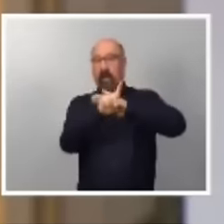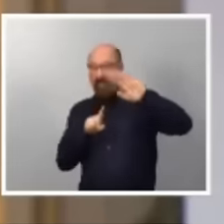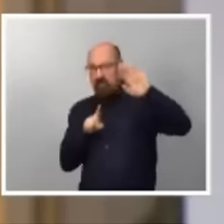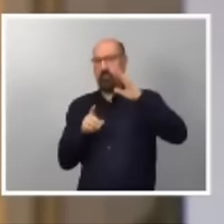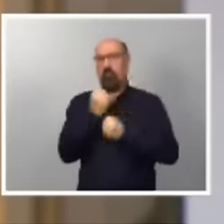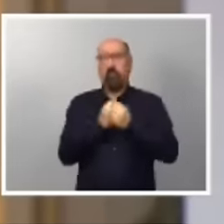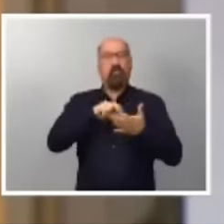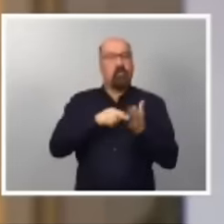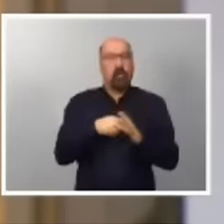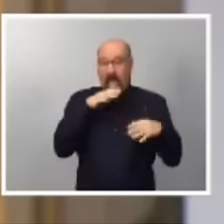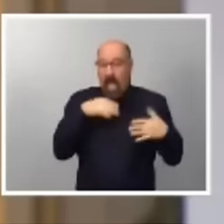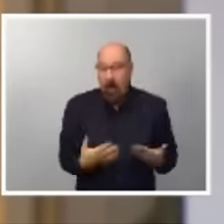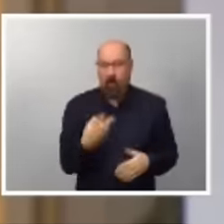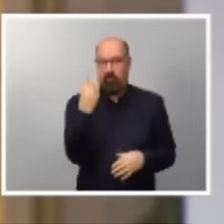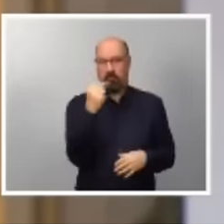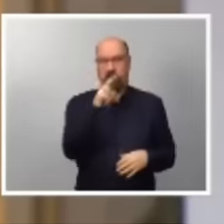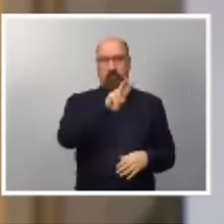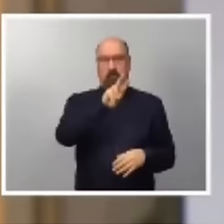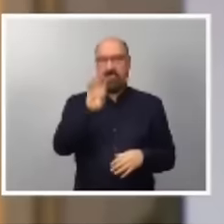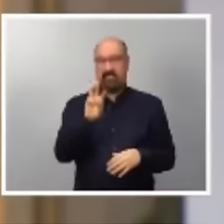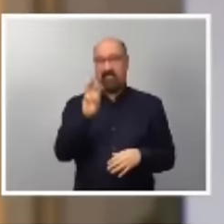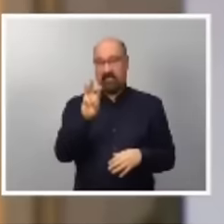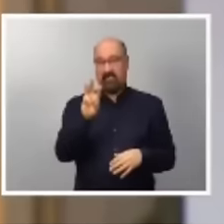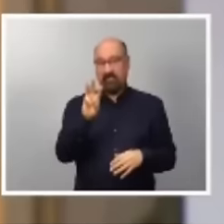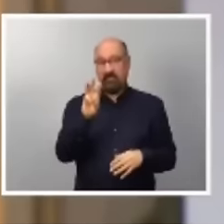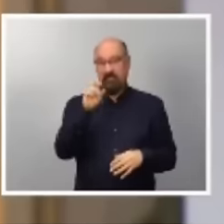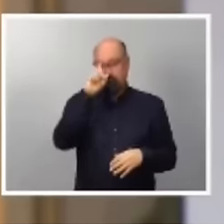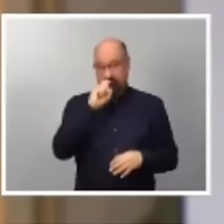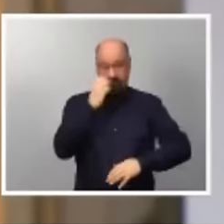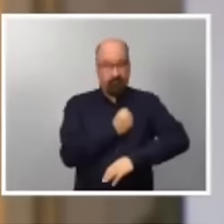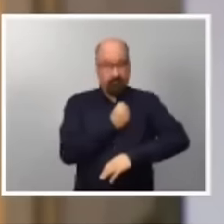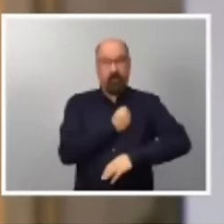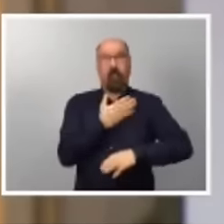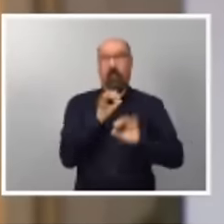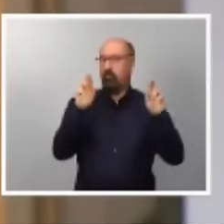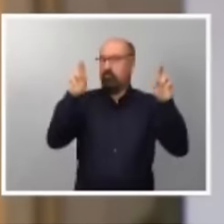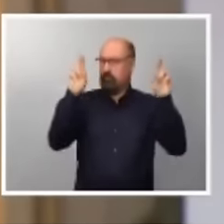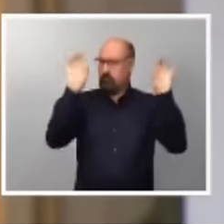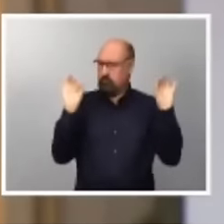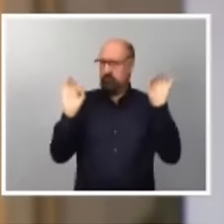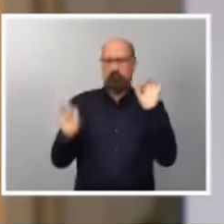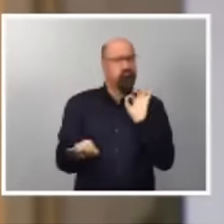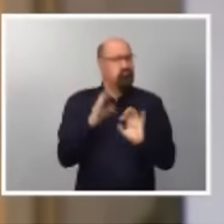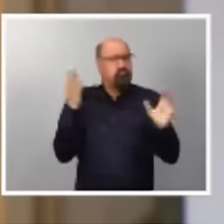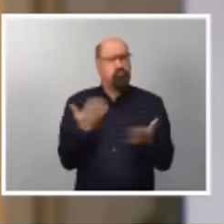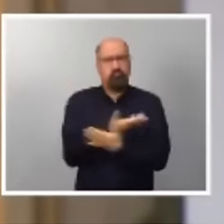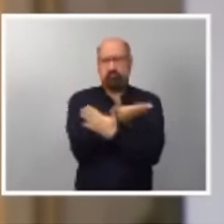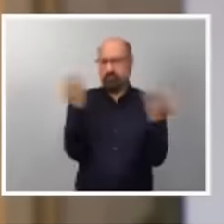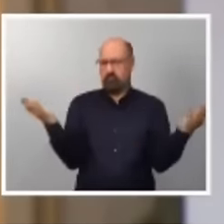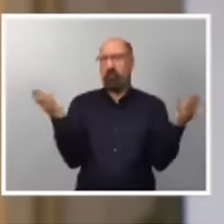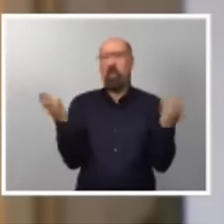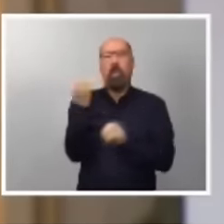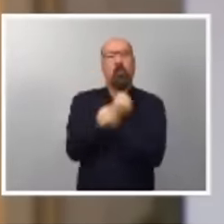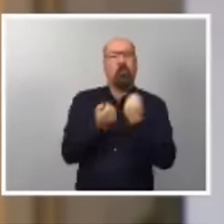2023. Porque, de nuevo, afortunadamente, la economía española ha desmentido a todos los profetas del caos,